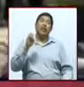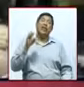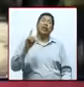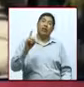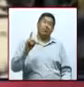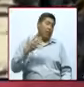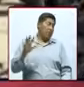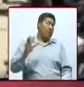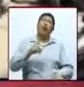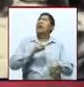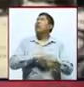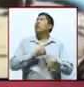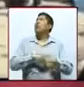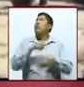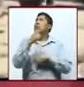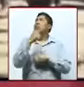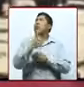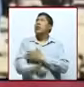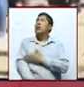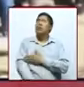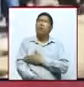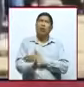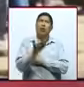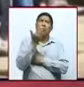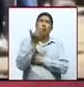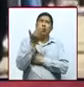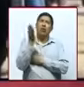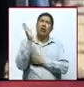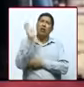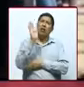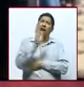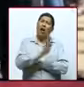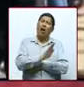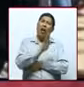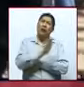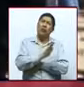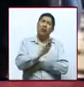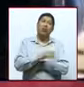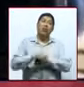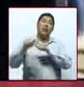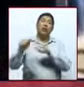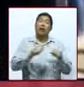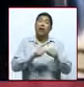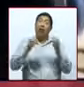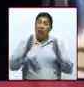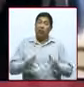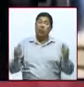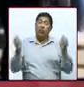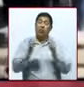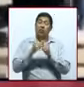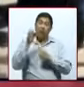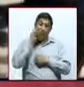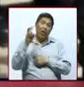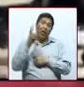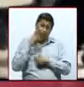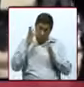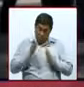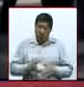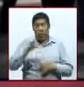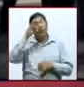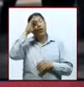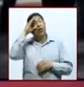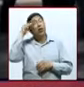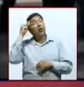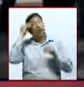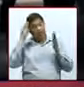ocurrió a partir de las 10 de la mañana hasta horas de la tarde. Activistas afines a Evo y Arce se concentraron frente